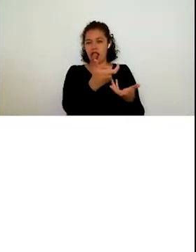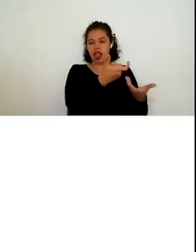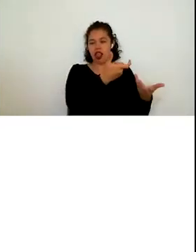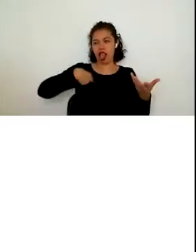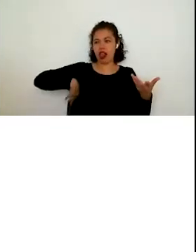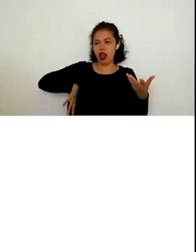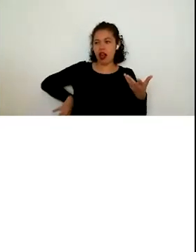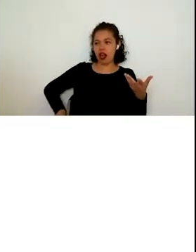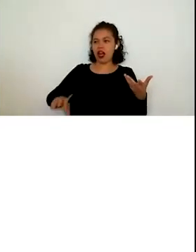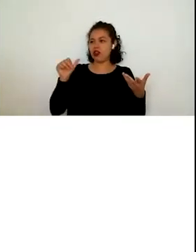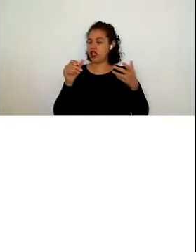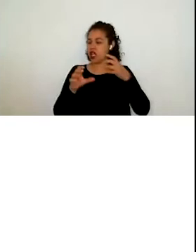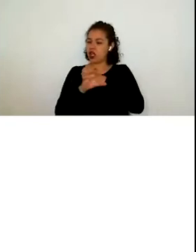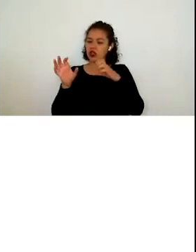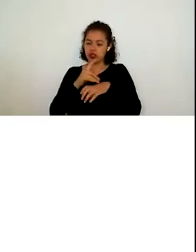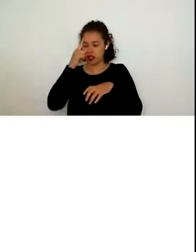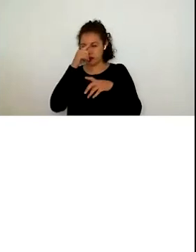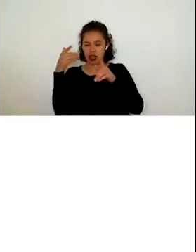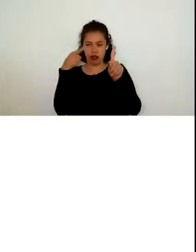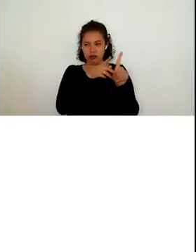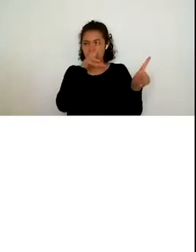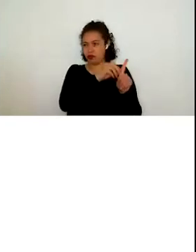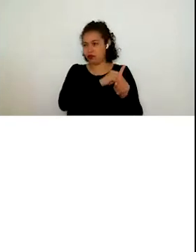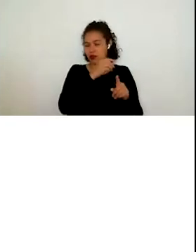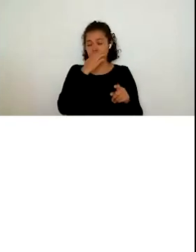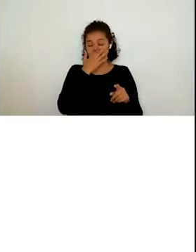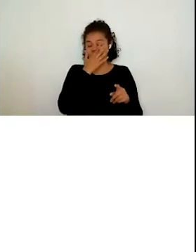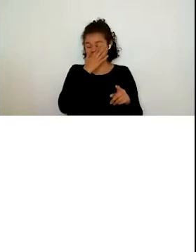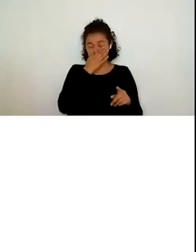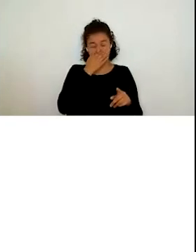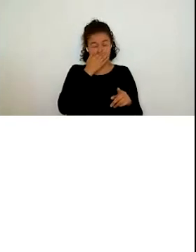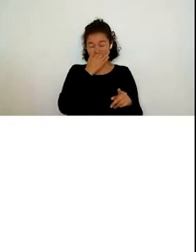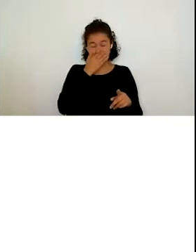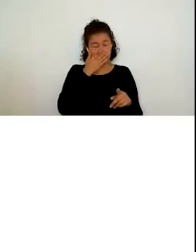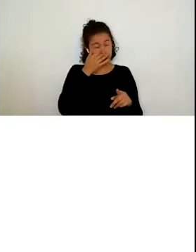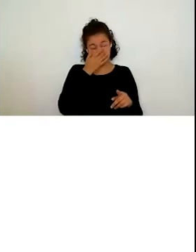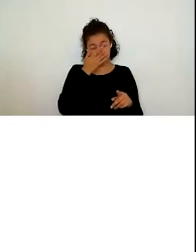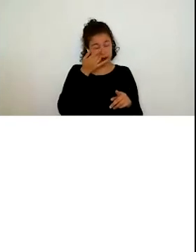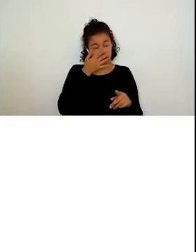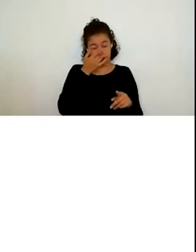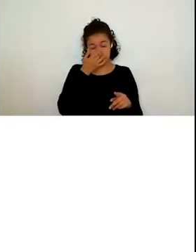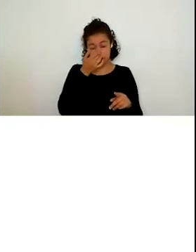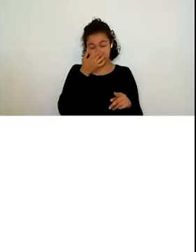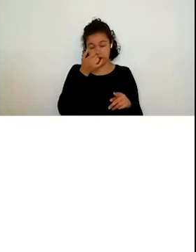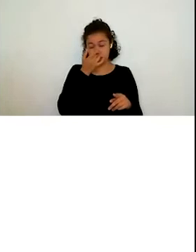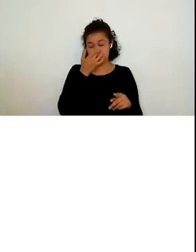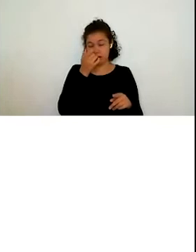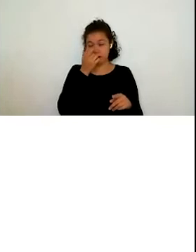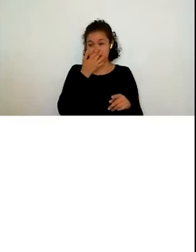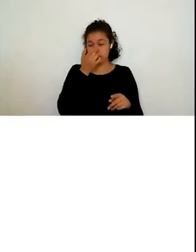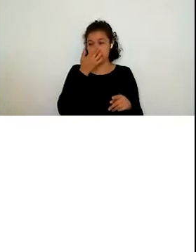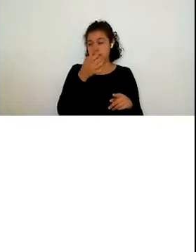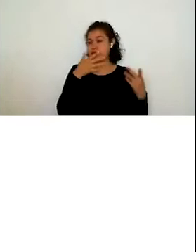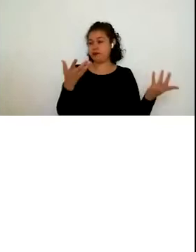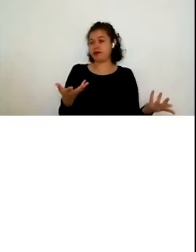otra situación que no esté contemplada dentro del presupuesto, que ya haya sido aprobado por la Junta de Asistencia,